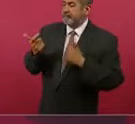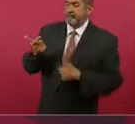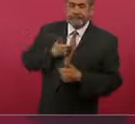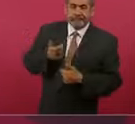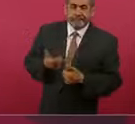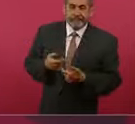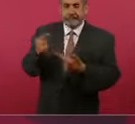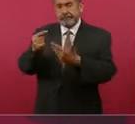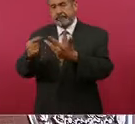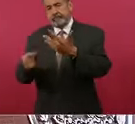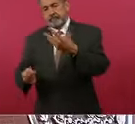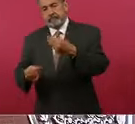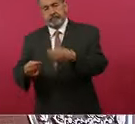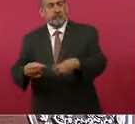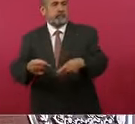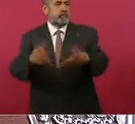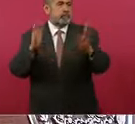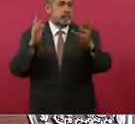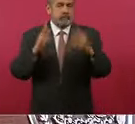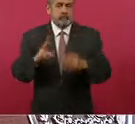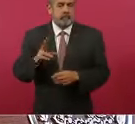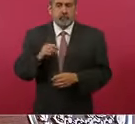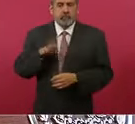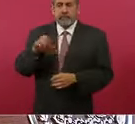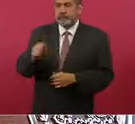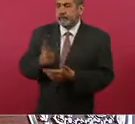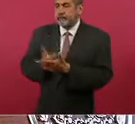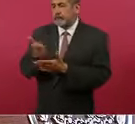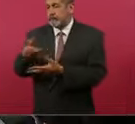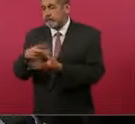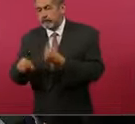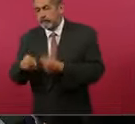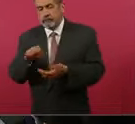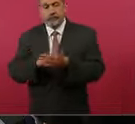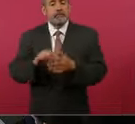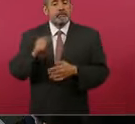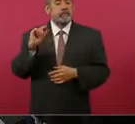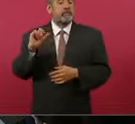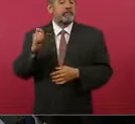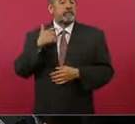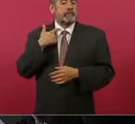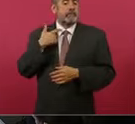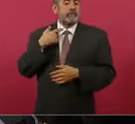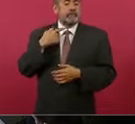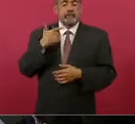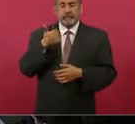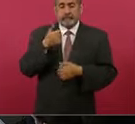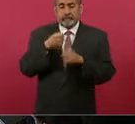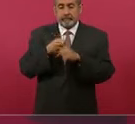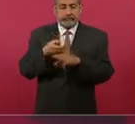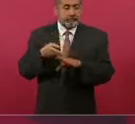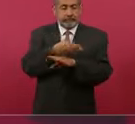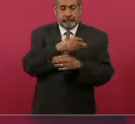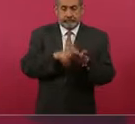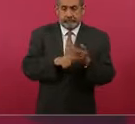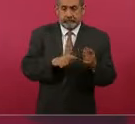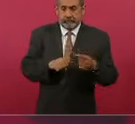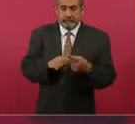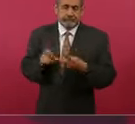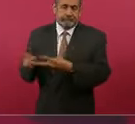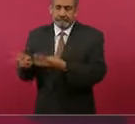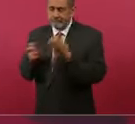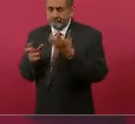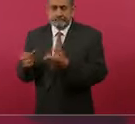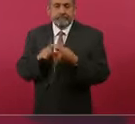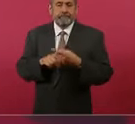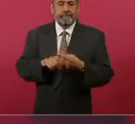No terminaríamos. Solo en el sexenio pasado, imagínense, el saqueo